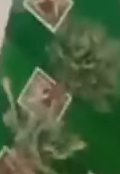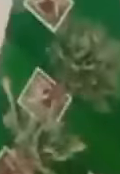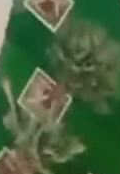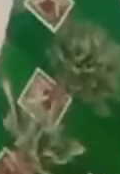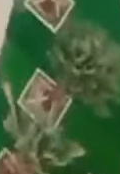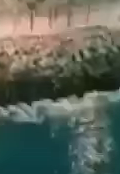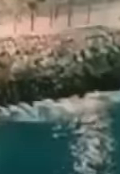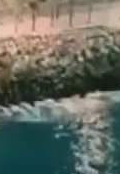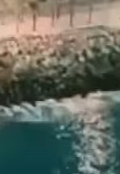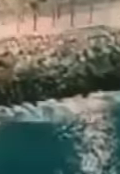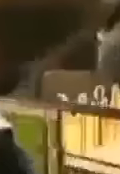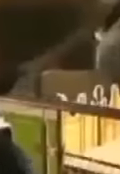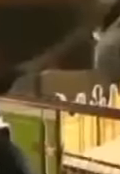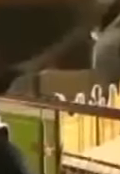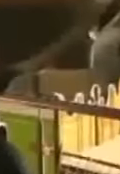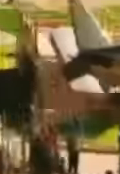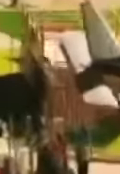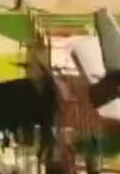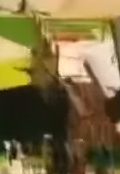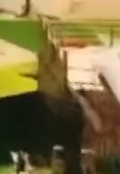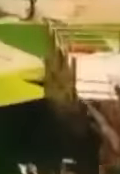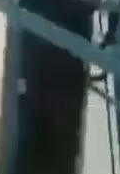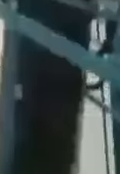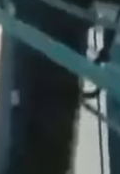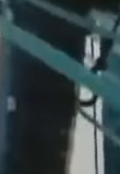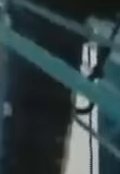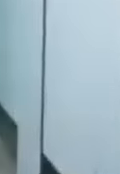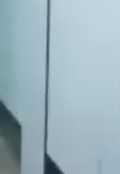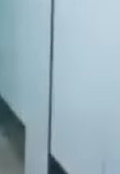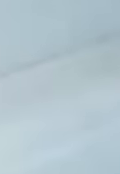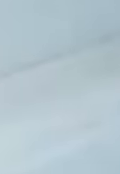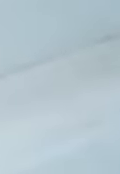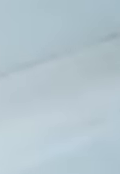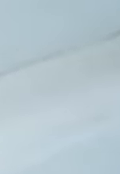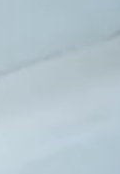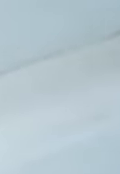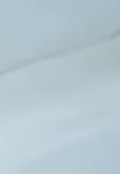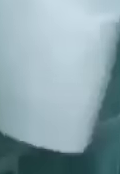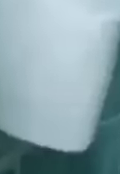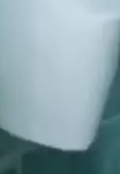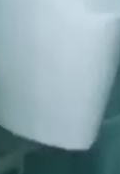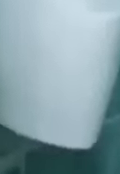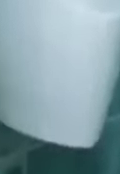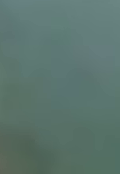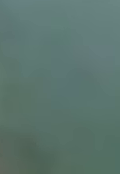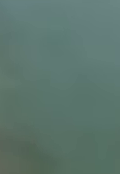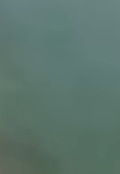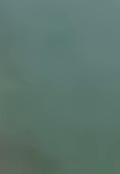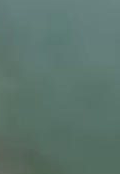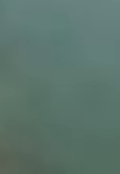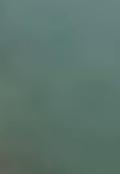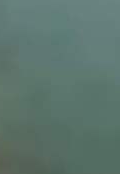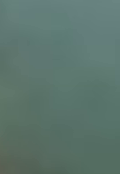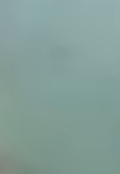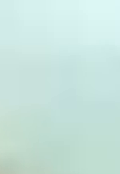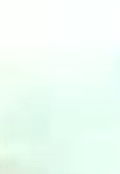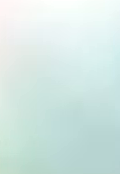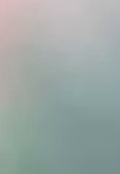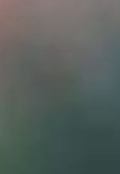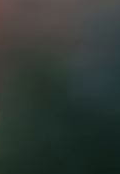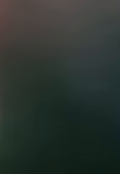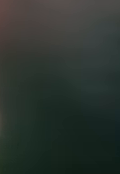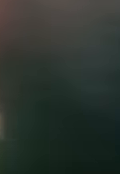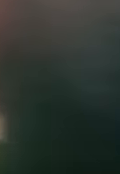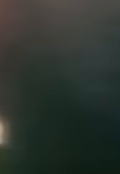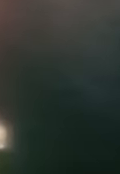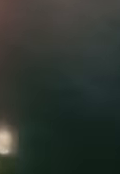segura. Uno disfruta más. La Guaira es La Guaira. La Guaira con